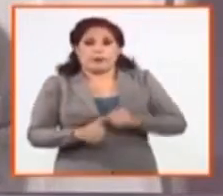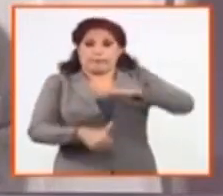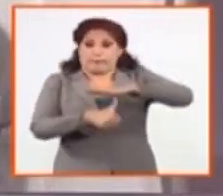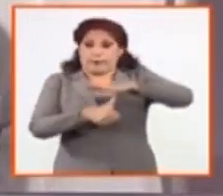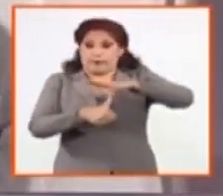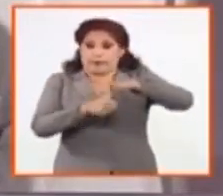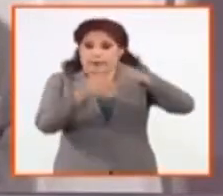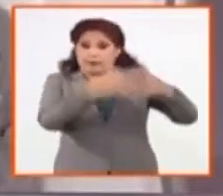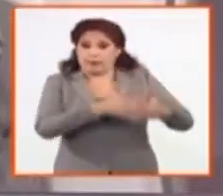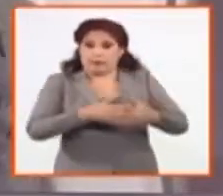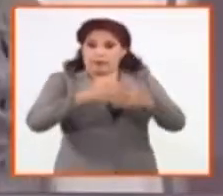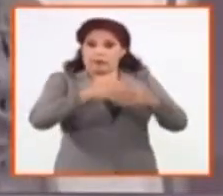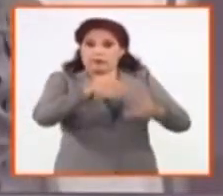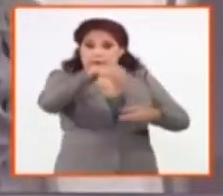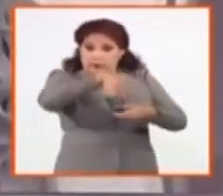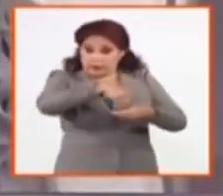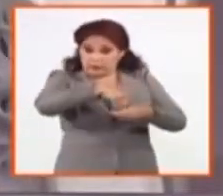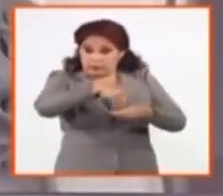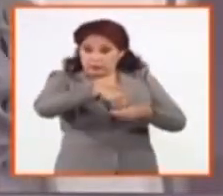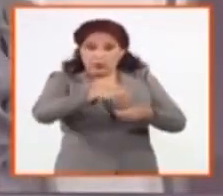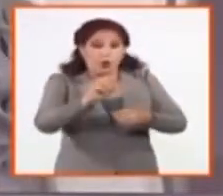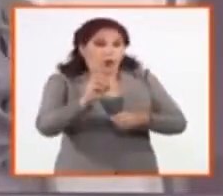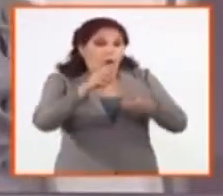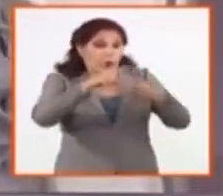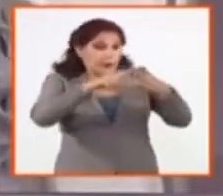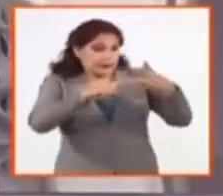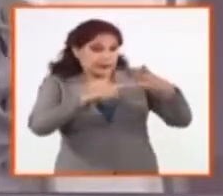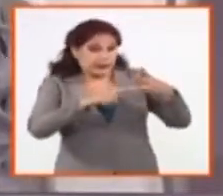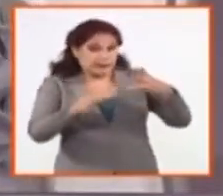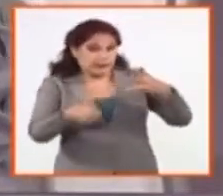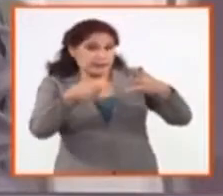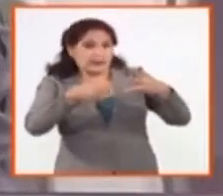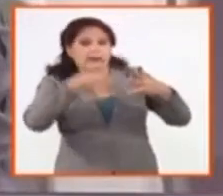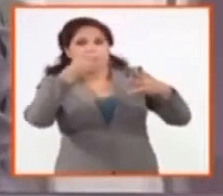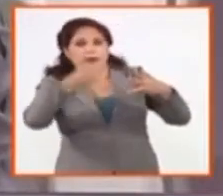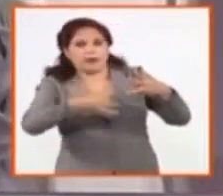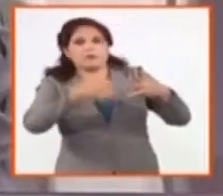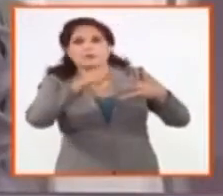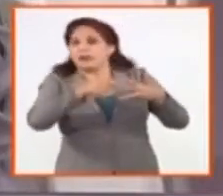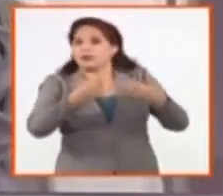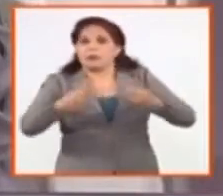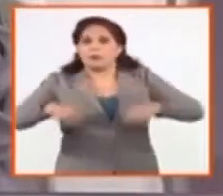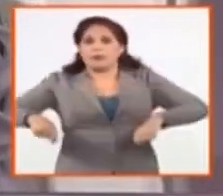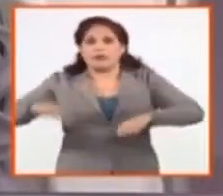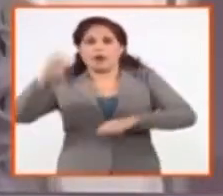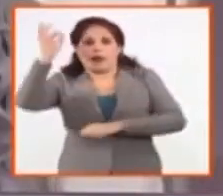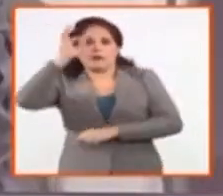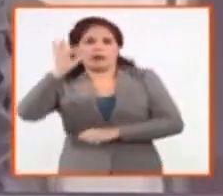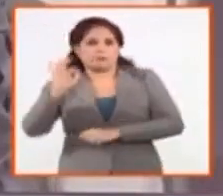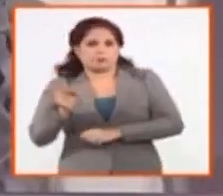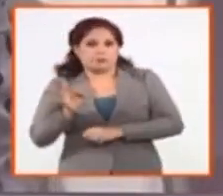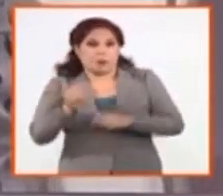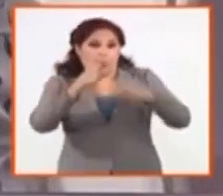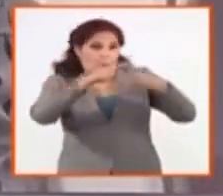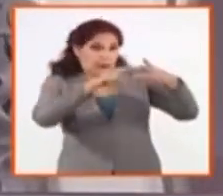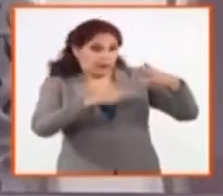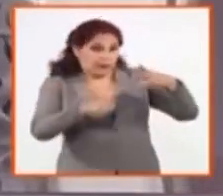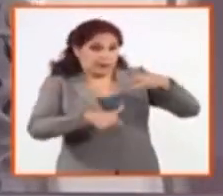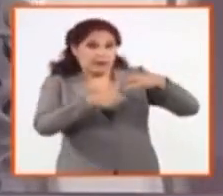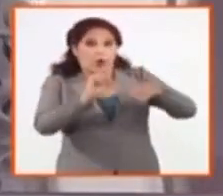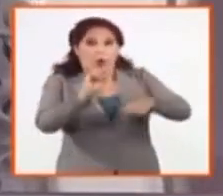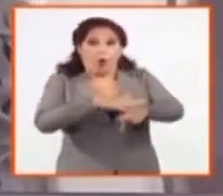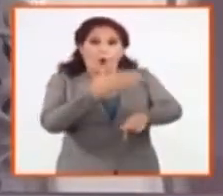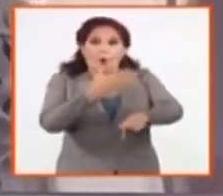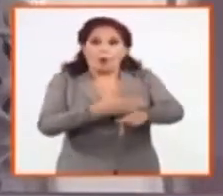Estados Unidos, los tres presidentes dijeron que se iban a retirar de Afganistán. Obama reforzó la